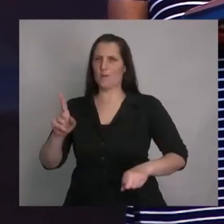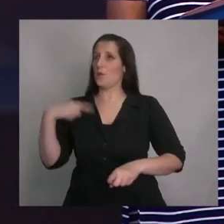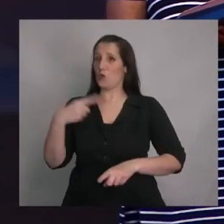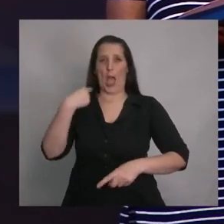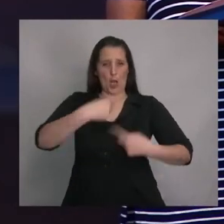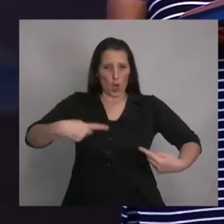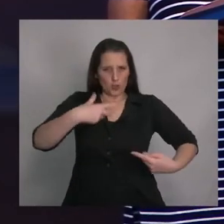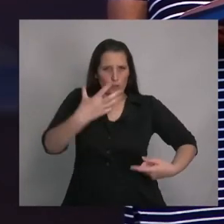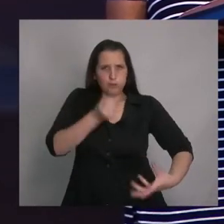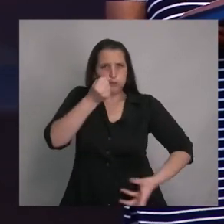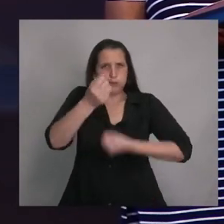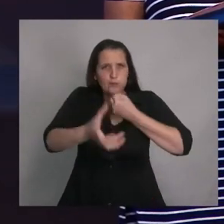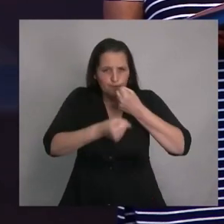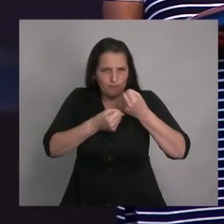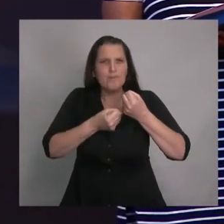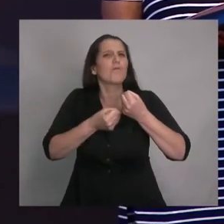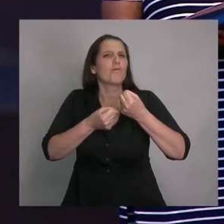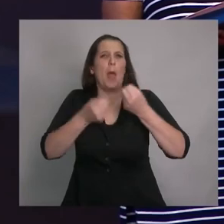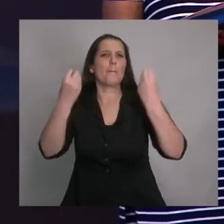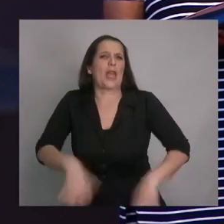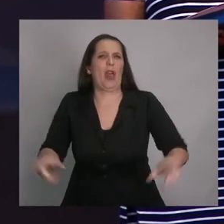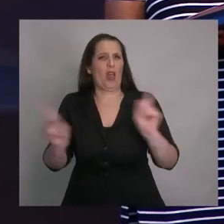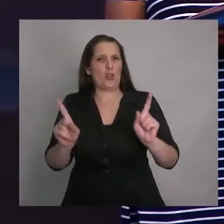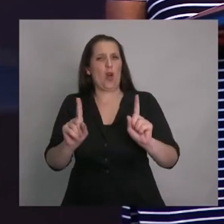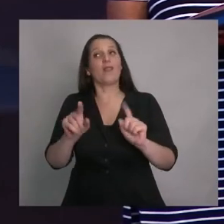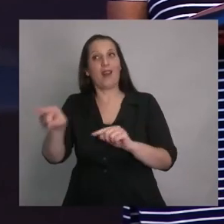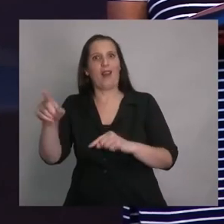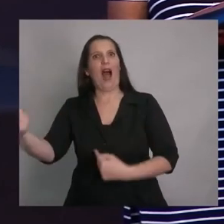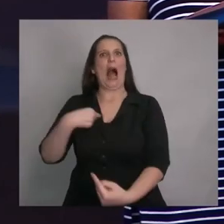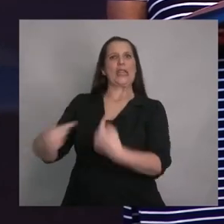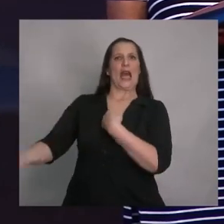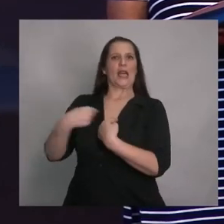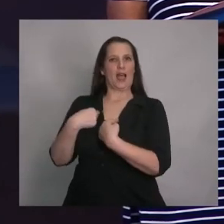ataca y nos negamos y rechazamos